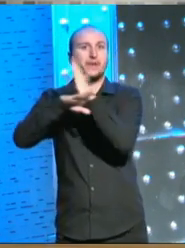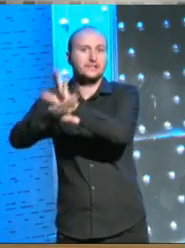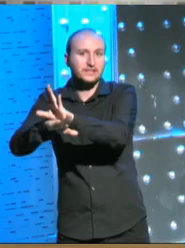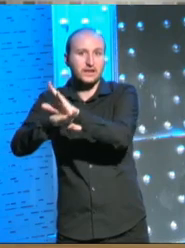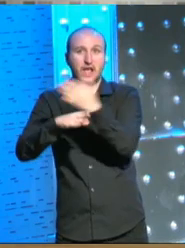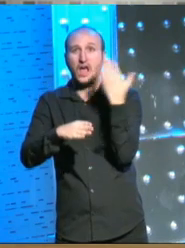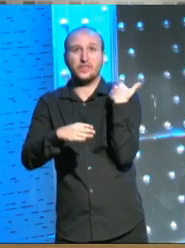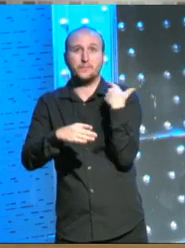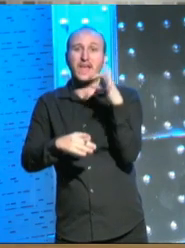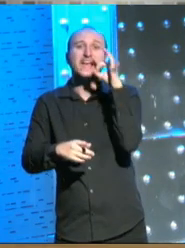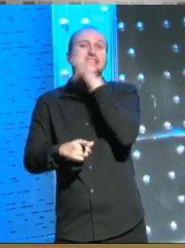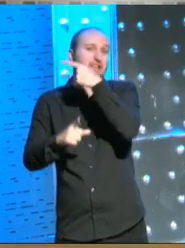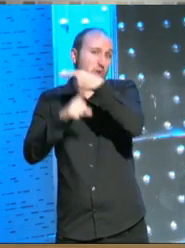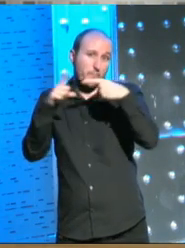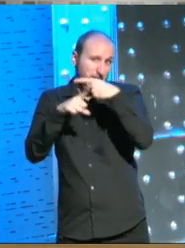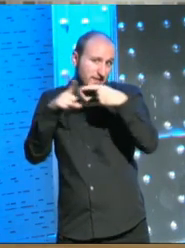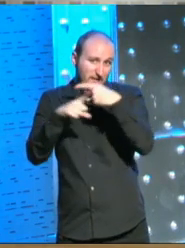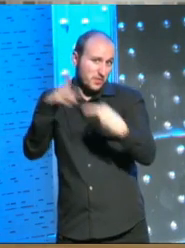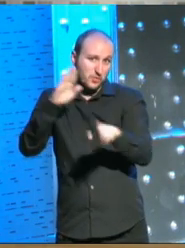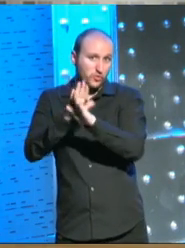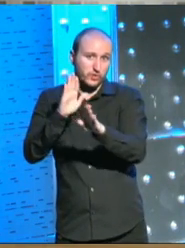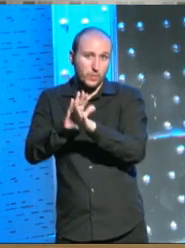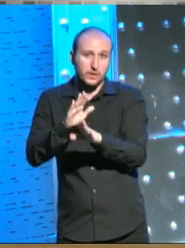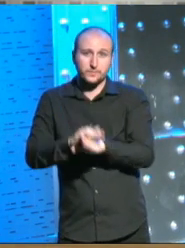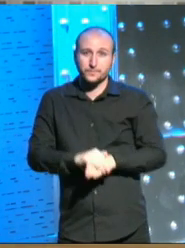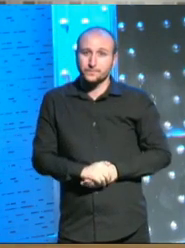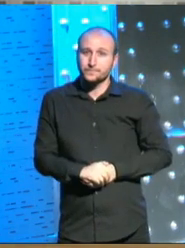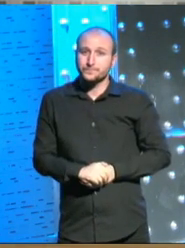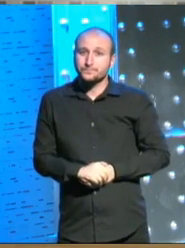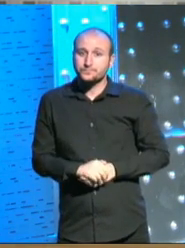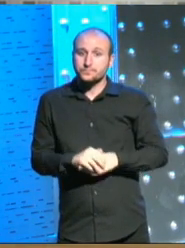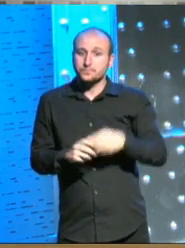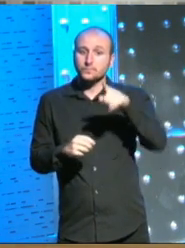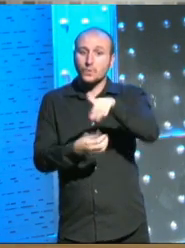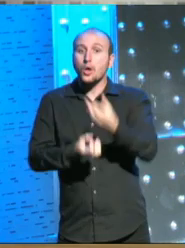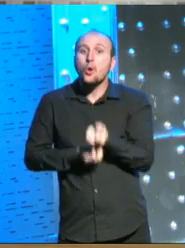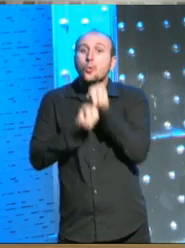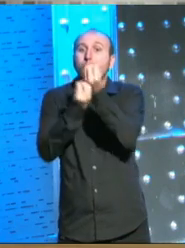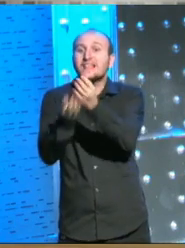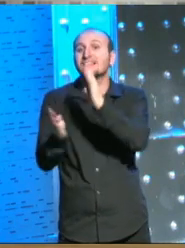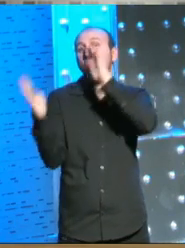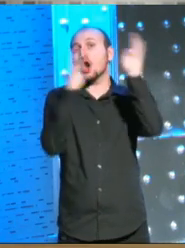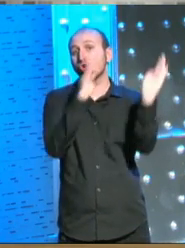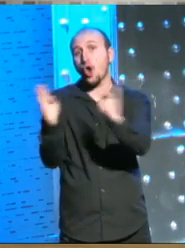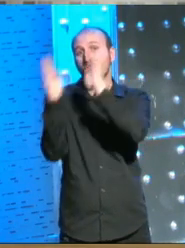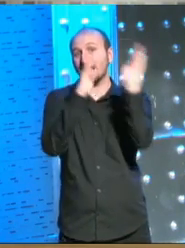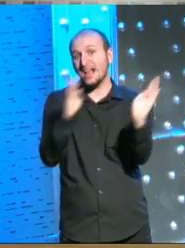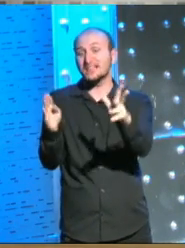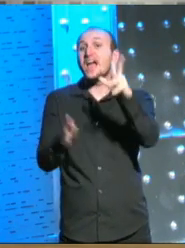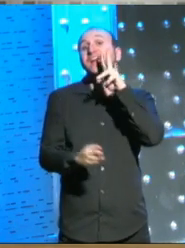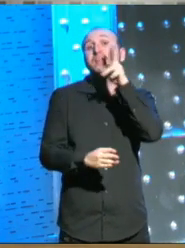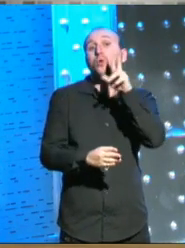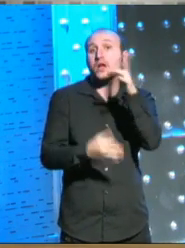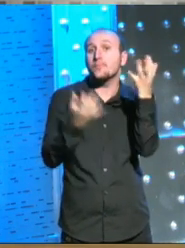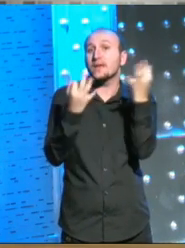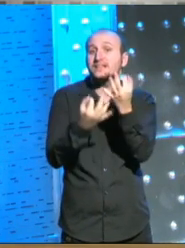hace medio siglo. Esto era así en España también, ¿no? Y cuentan las crónicas que el hipocampo era